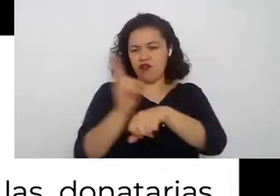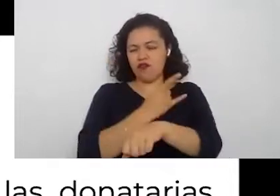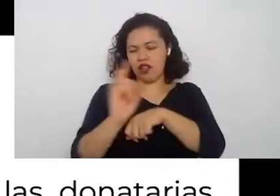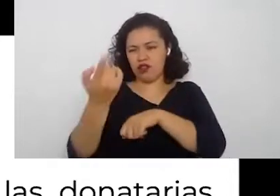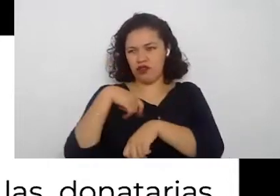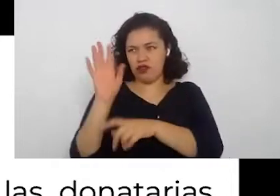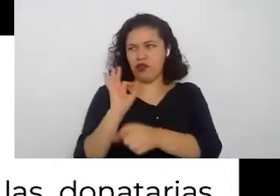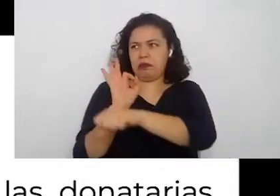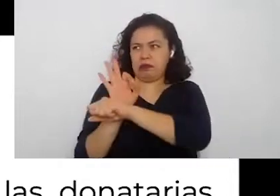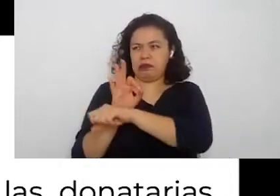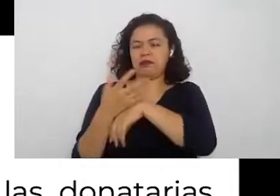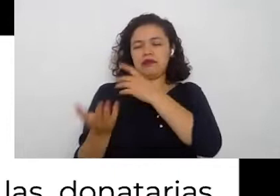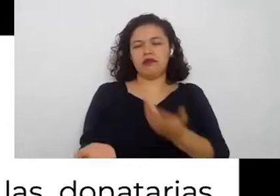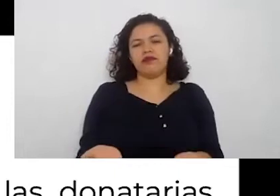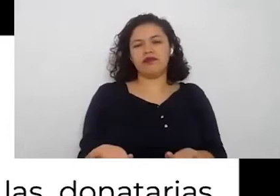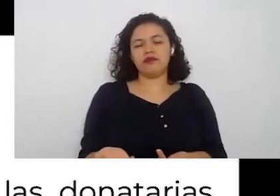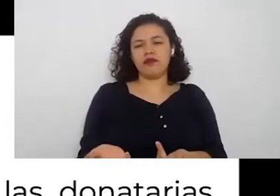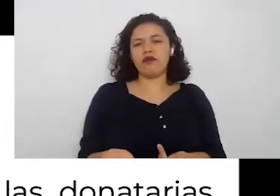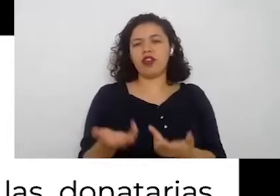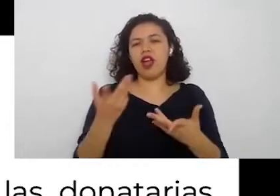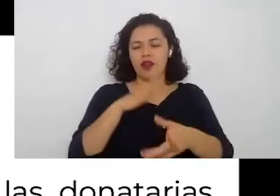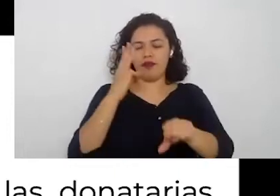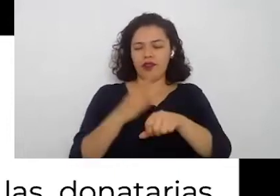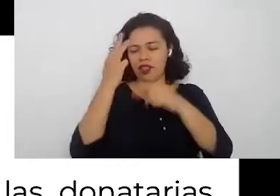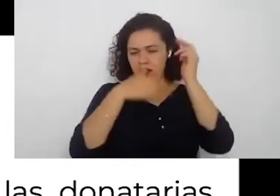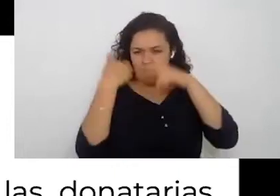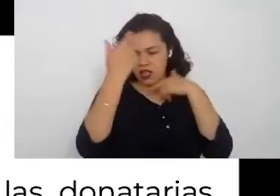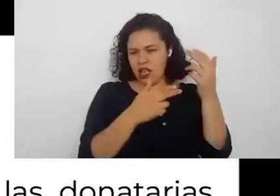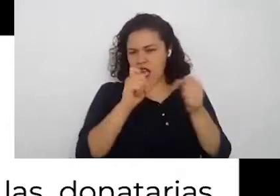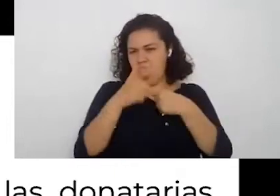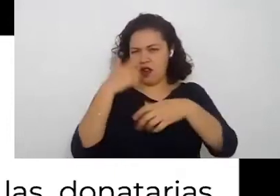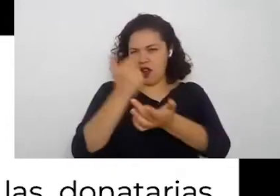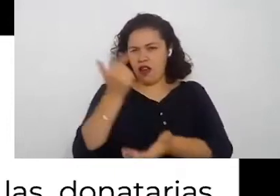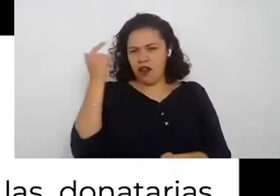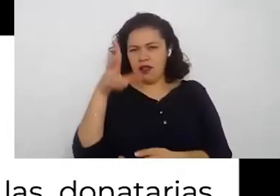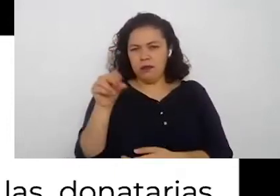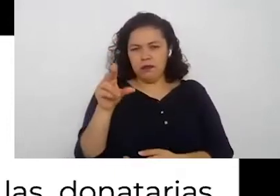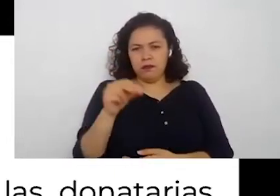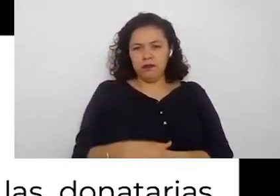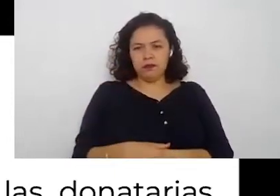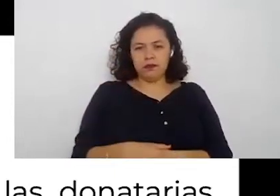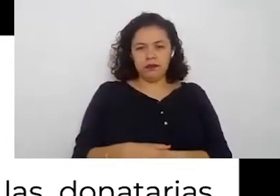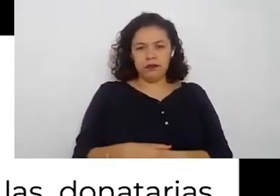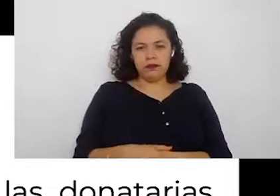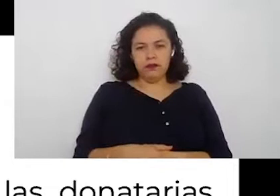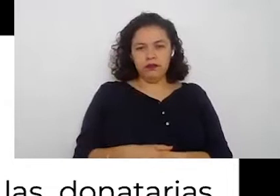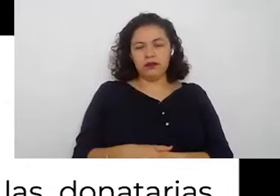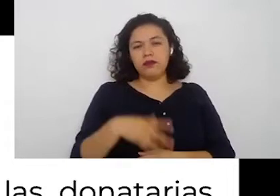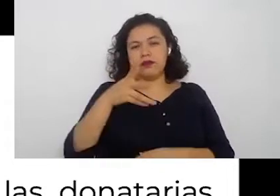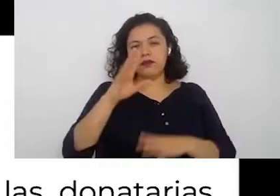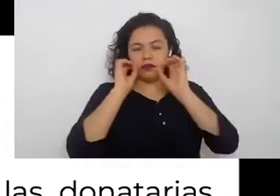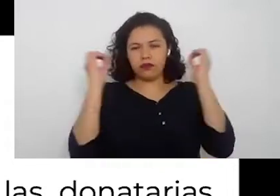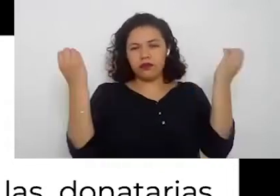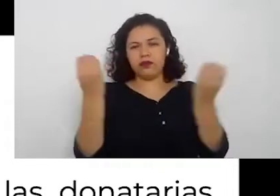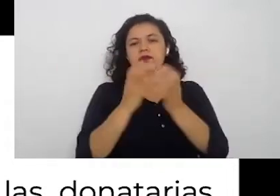los recargos afortunadamente no eran grandiosos, no eran grandes, y la organización decidió